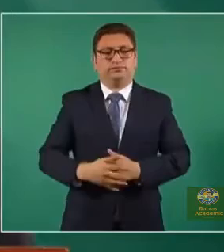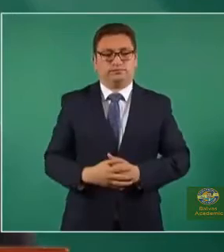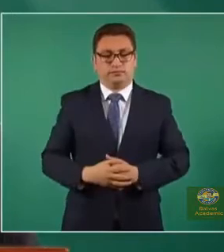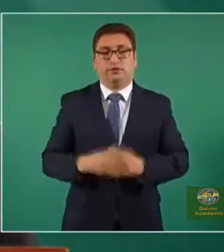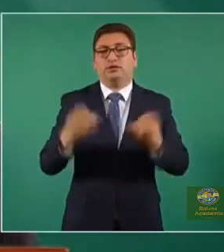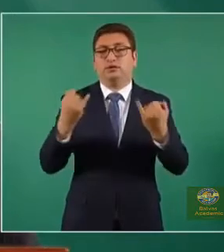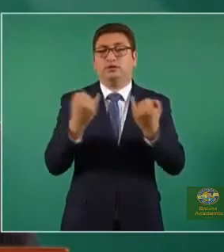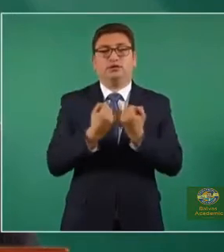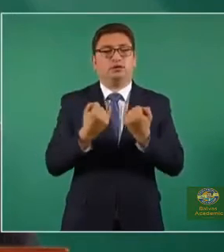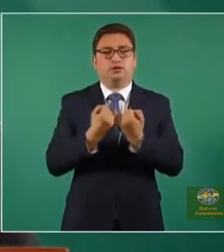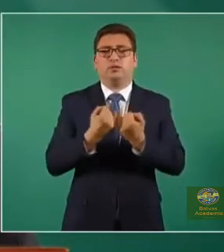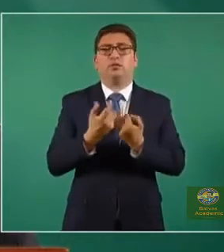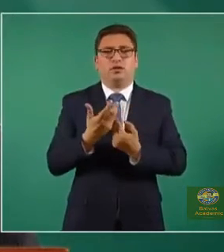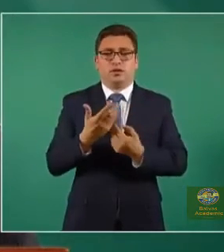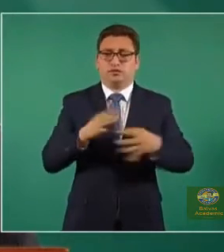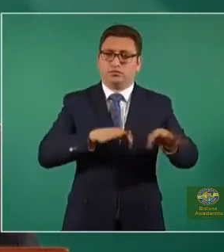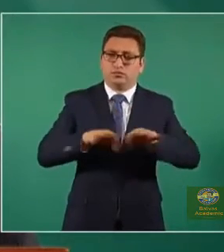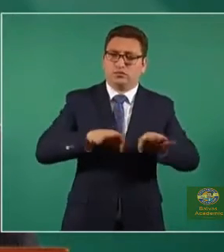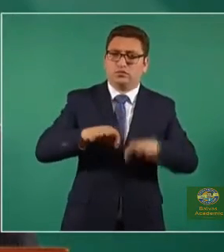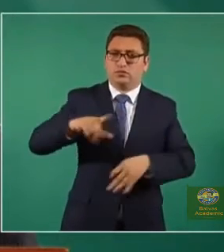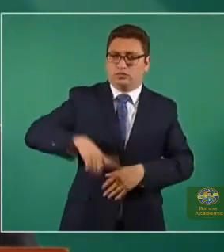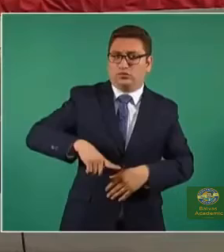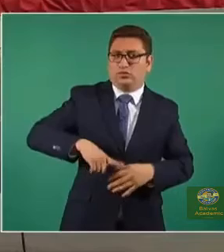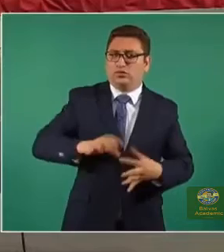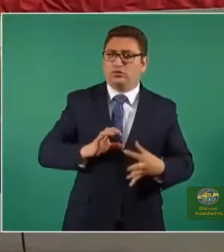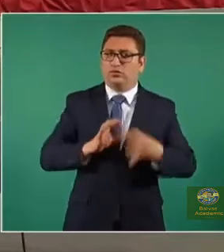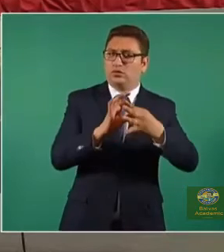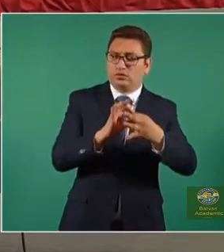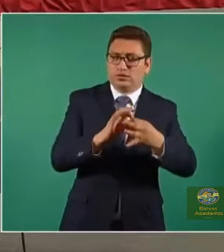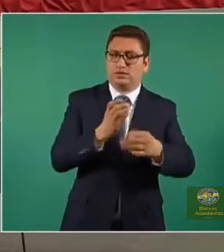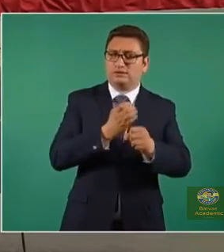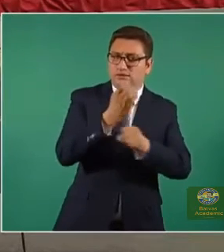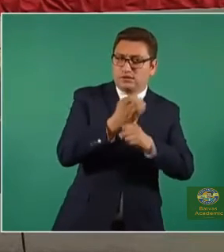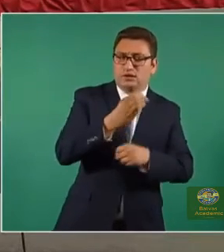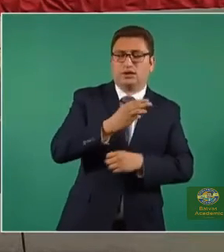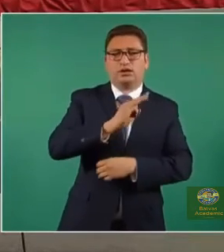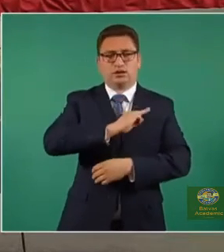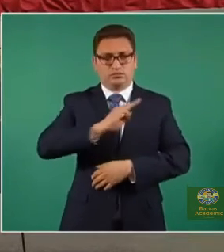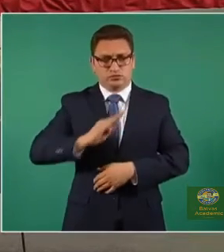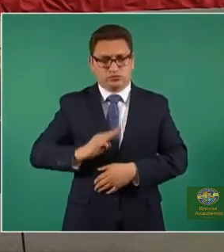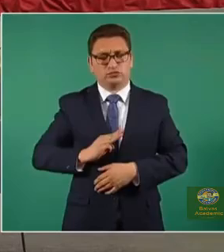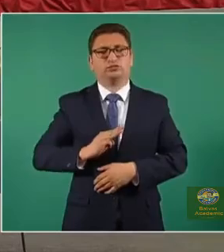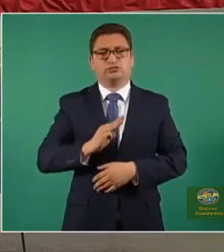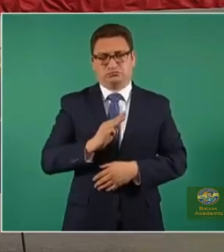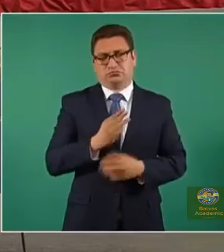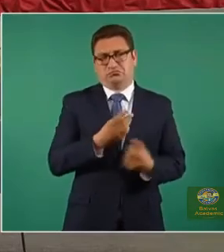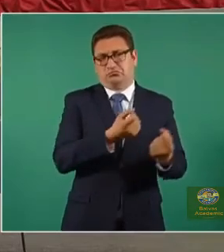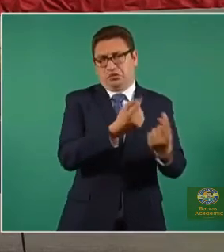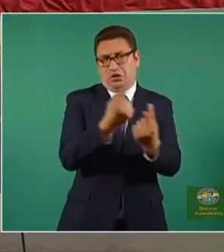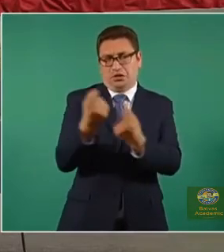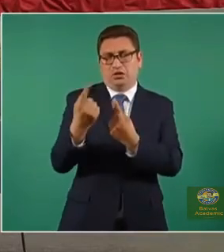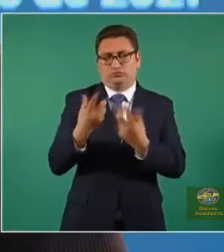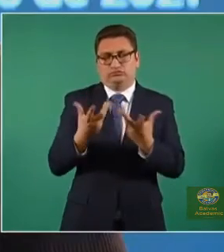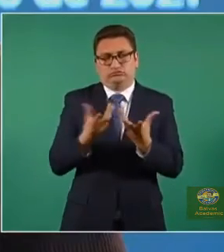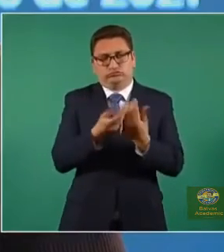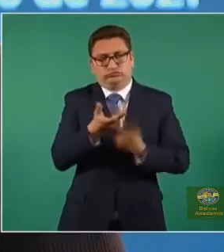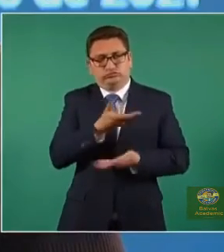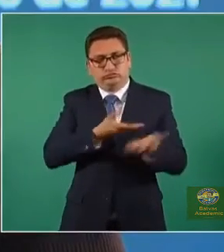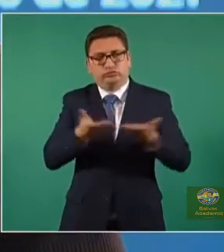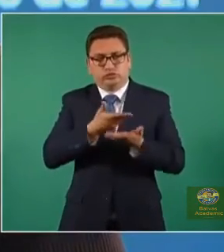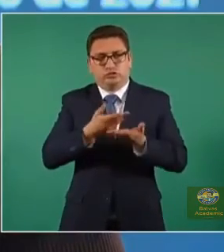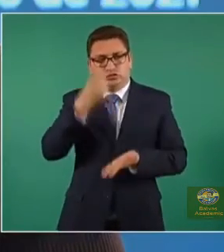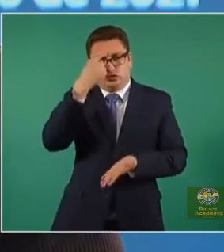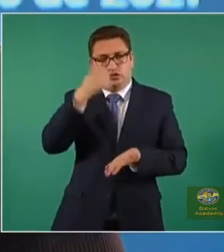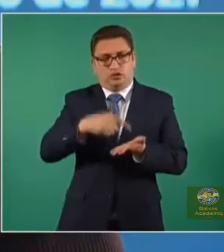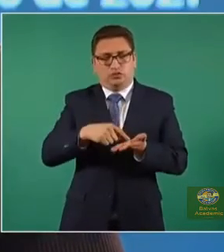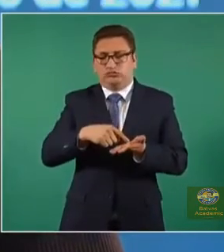el trabajo con los gobiernos estatales, con algunos gobiernos municipales, y creo que hay una muy buena, hay